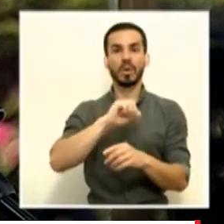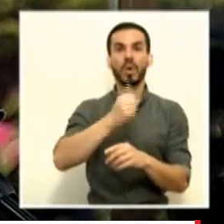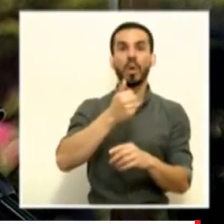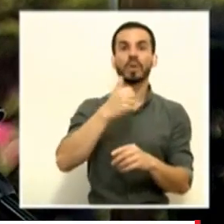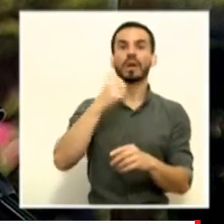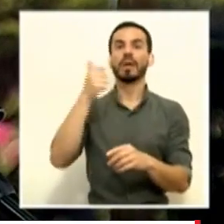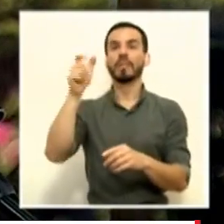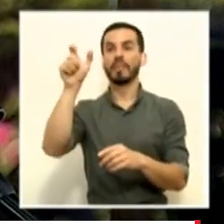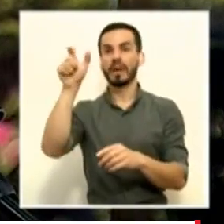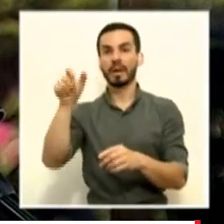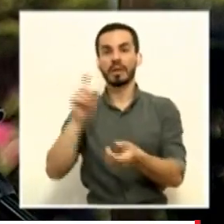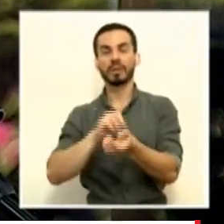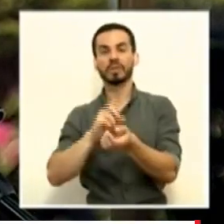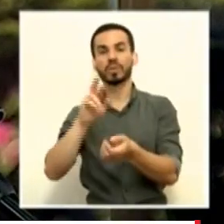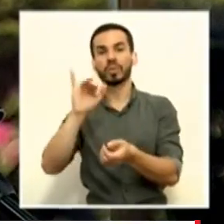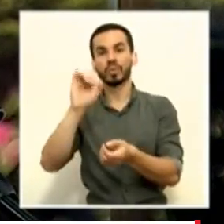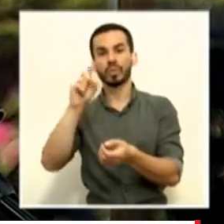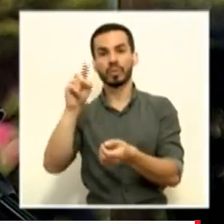Ruiz.